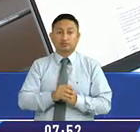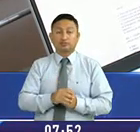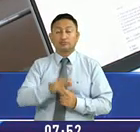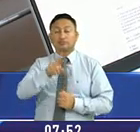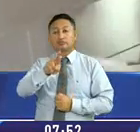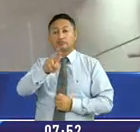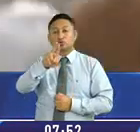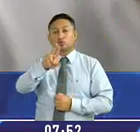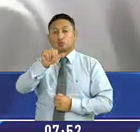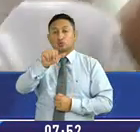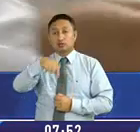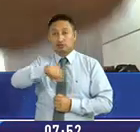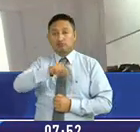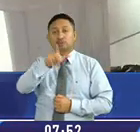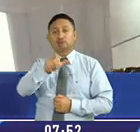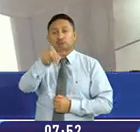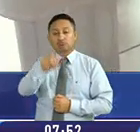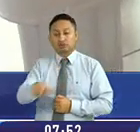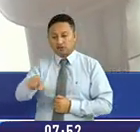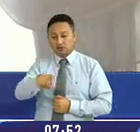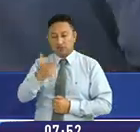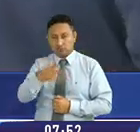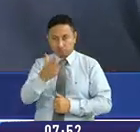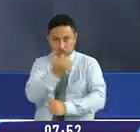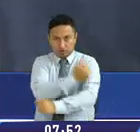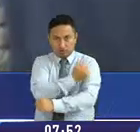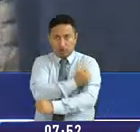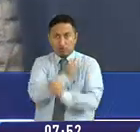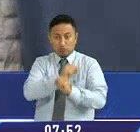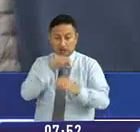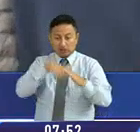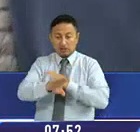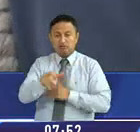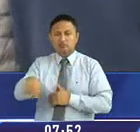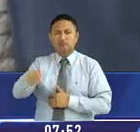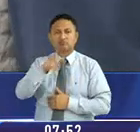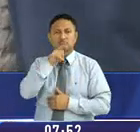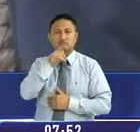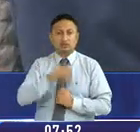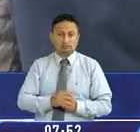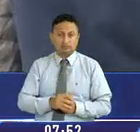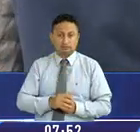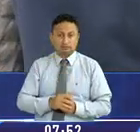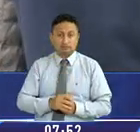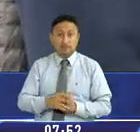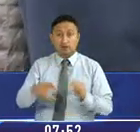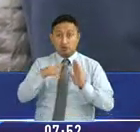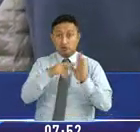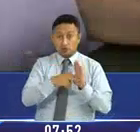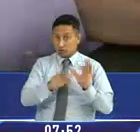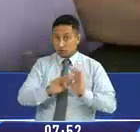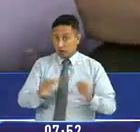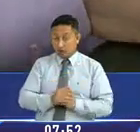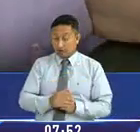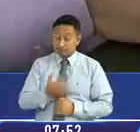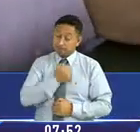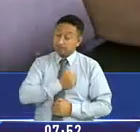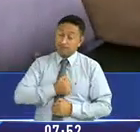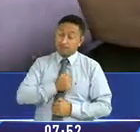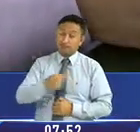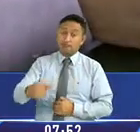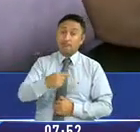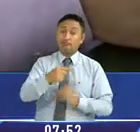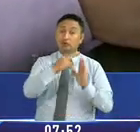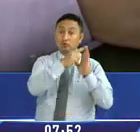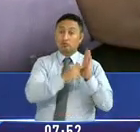quiénes son las personas que están vacunadas y pueden entrar al estadio. Si no cumplen con lo estipulado, quedarán registrados en una